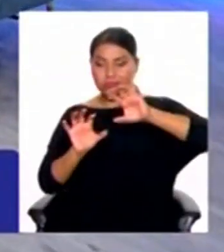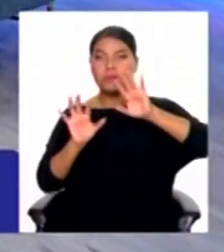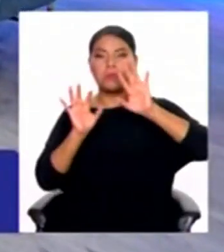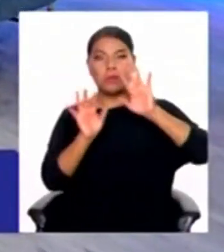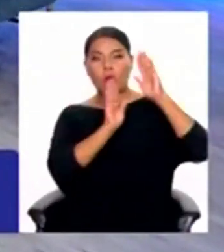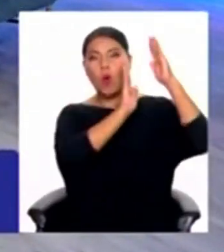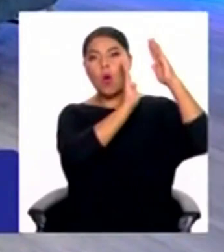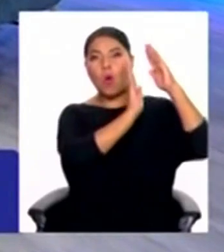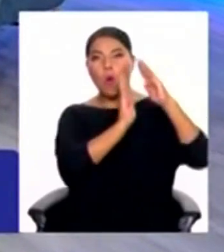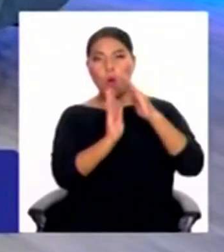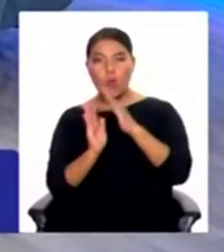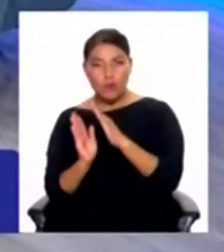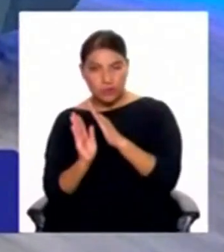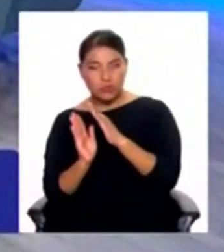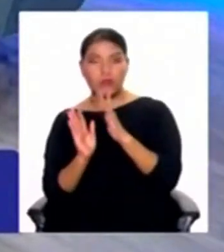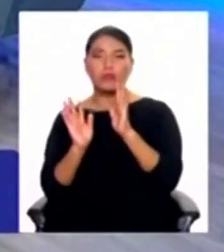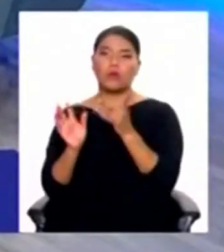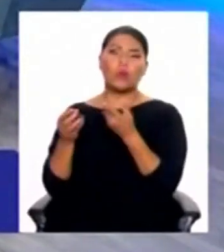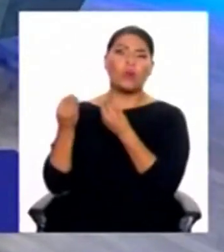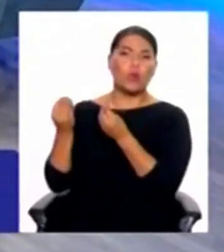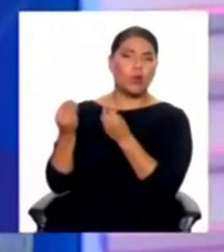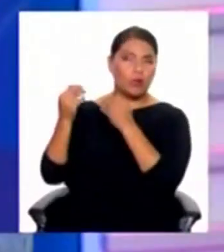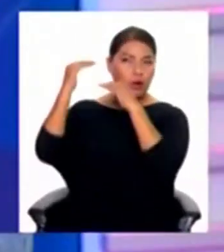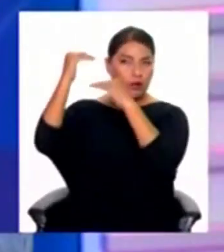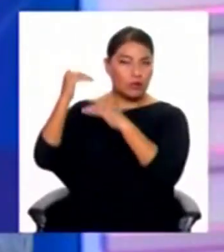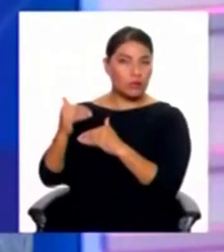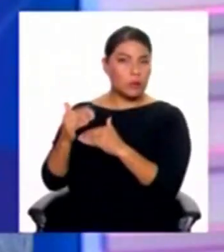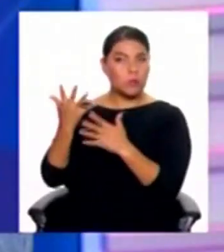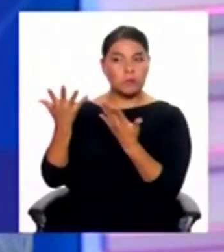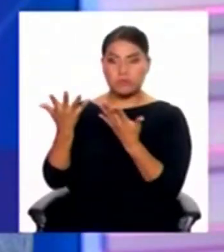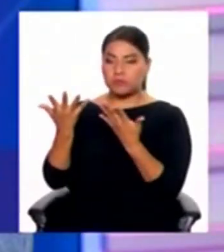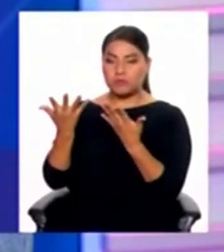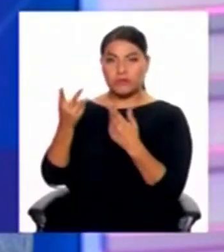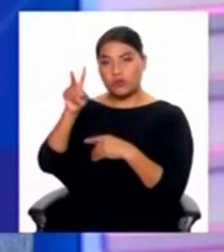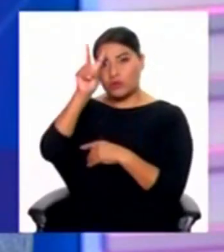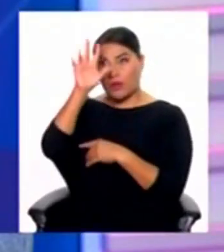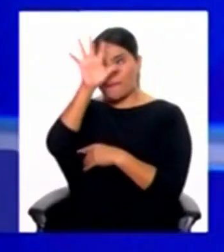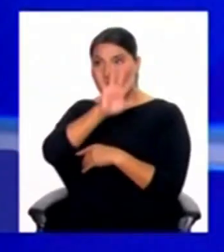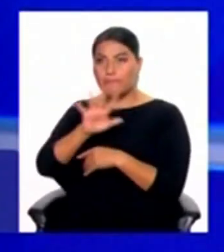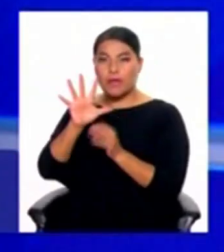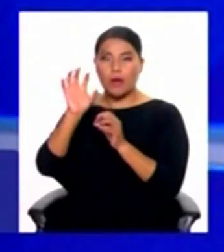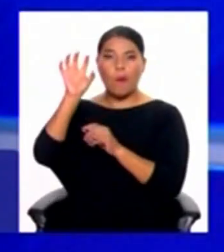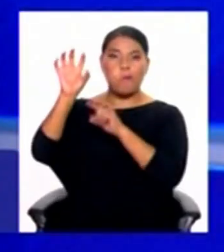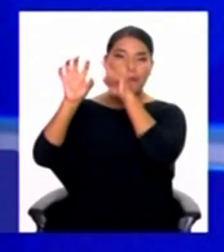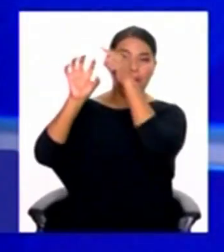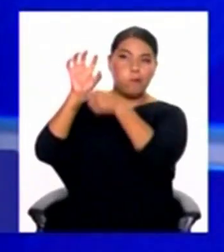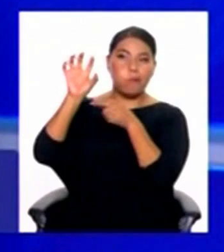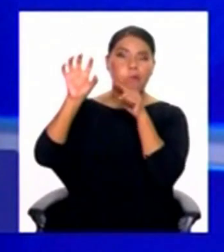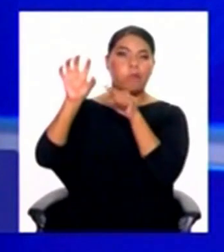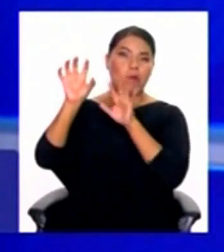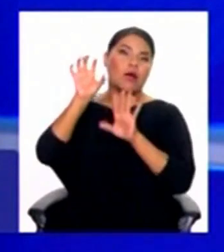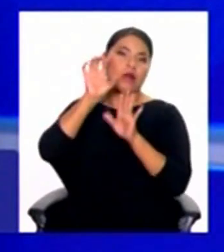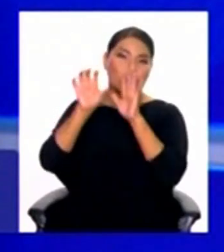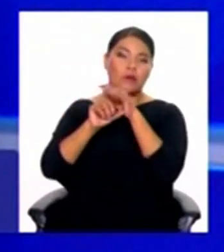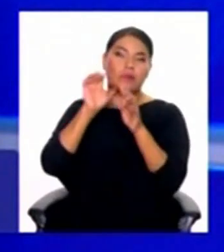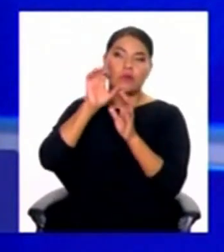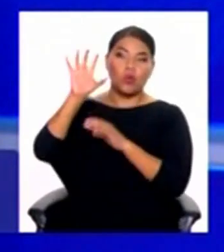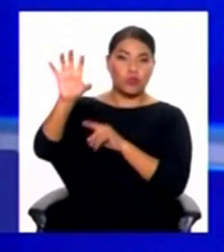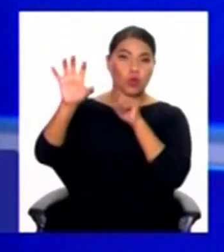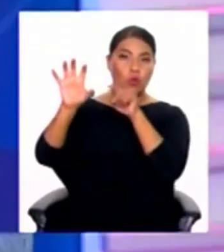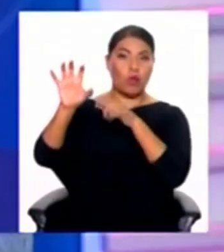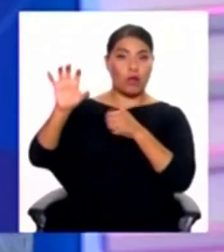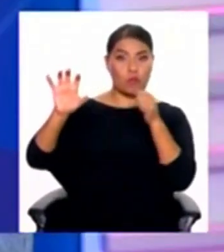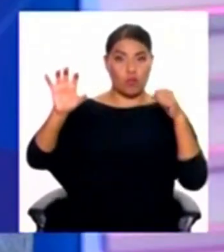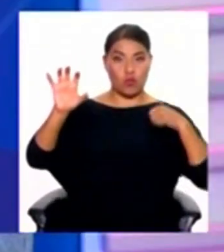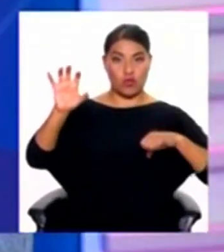¿no? Digamos que la escala, si fuesen círculos concéntricos, tendríamos el primer circulito, por ejemplo, podría ser pues una